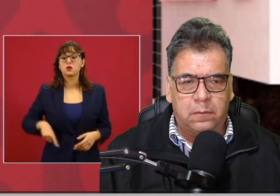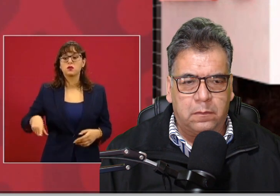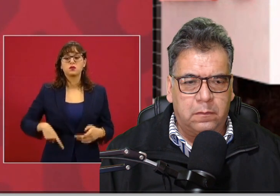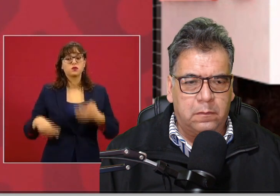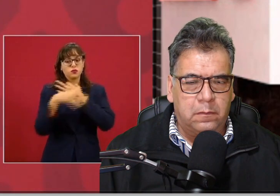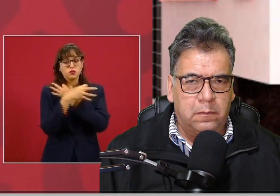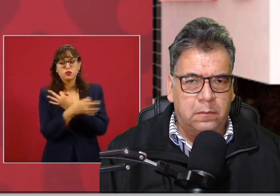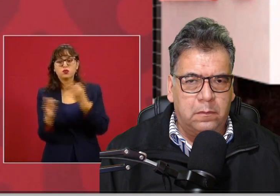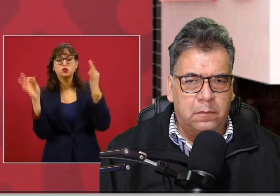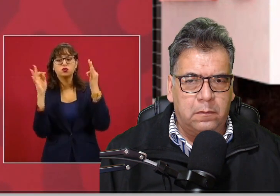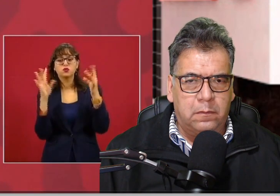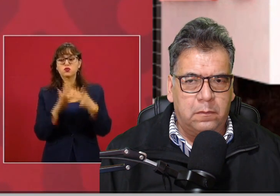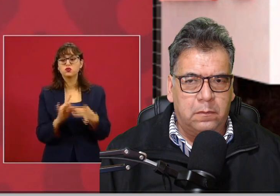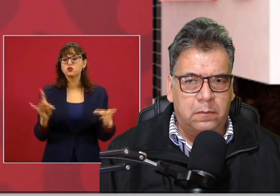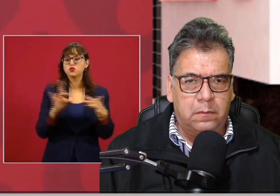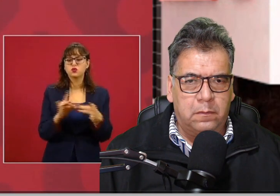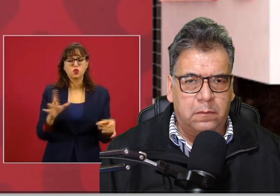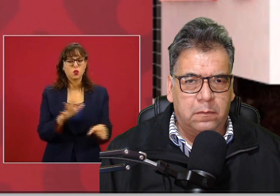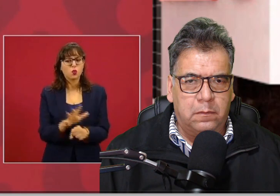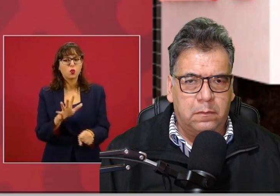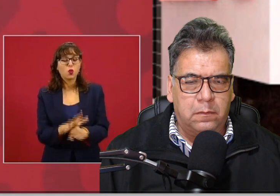y luego él